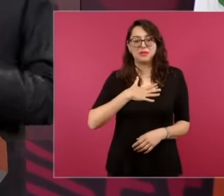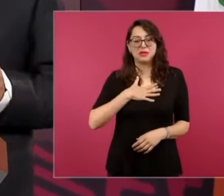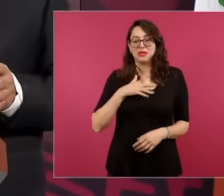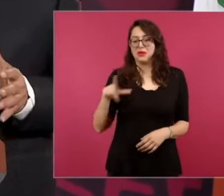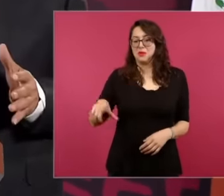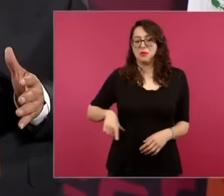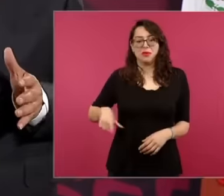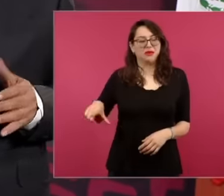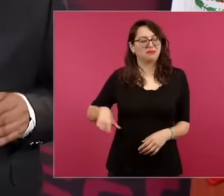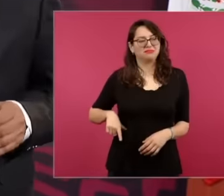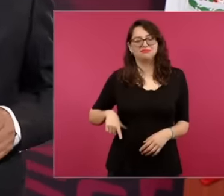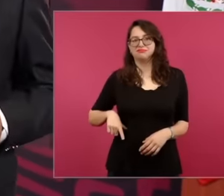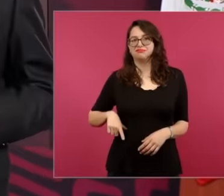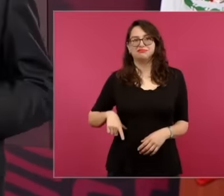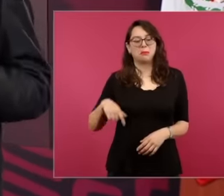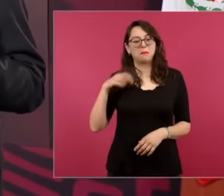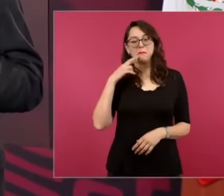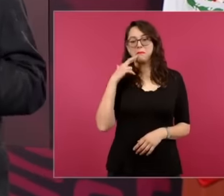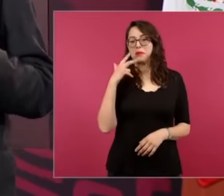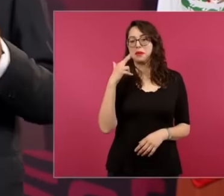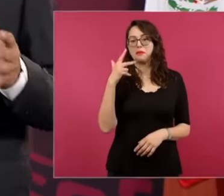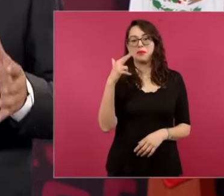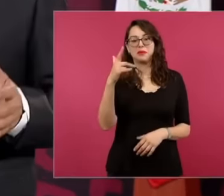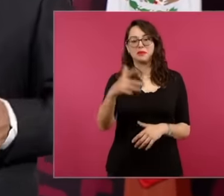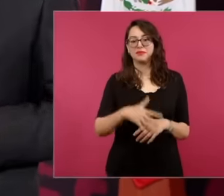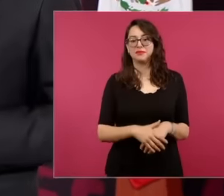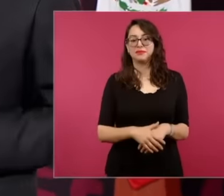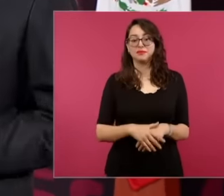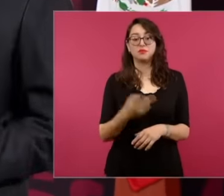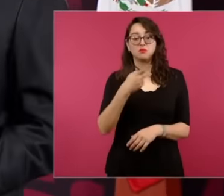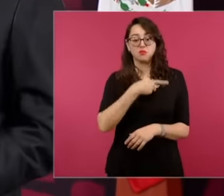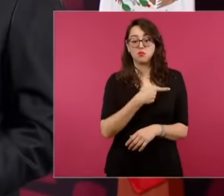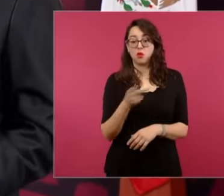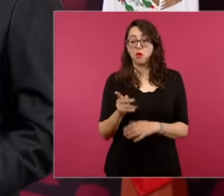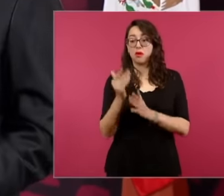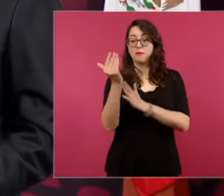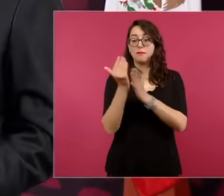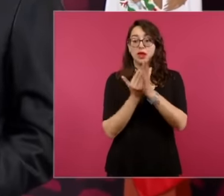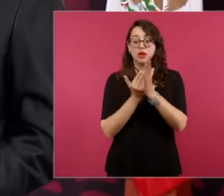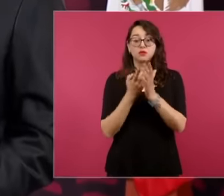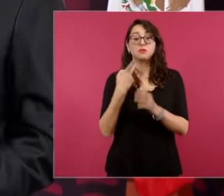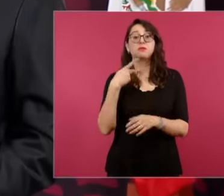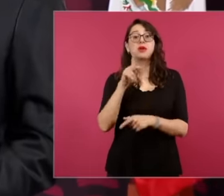acompañado de que se había logrado reducir la desigualdad.